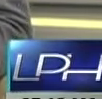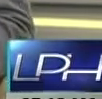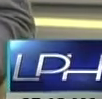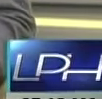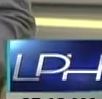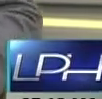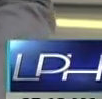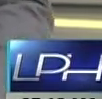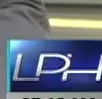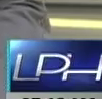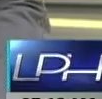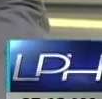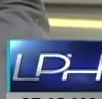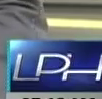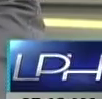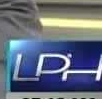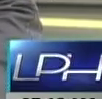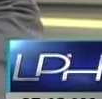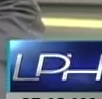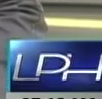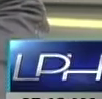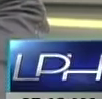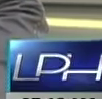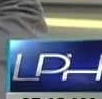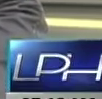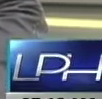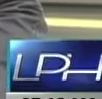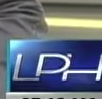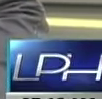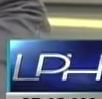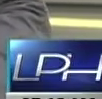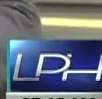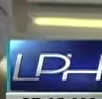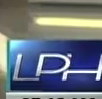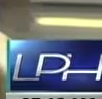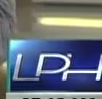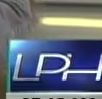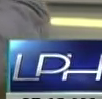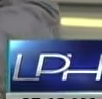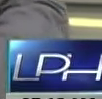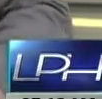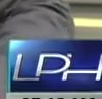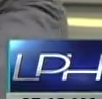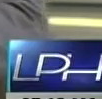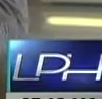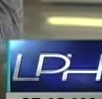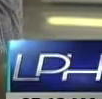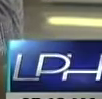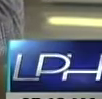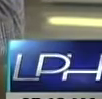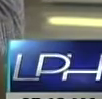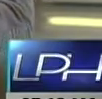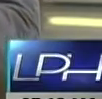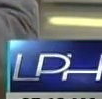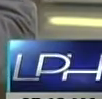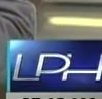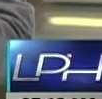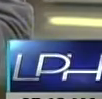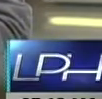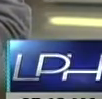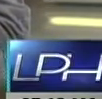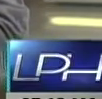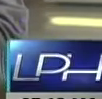del gobierno de la República Bolivariana de Venezuela, Ramón Lobo. Bienvenido. Hace poco estuvo aquí como diputado y ahora como ministro, y el